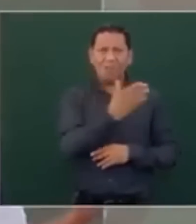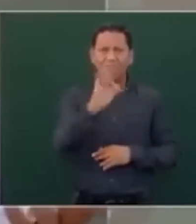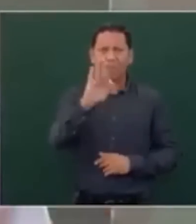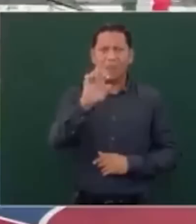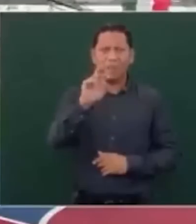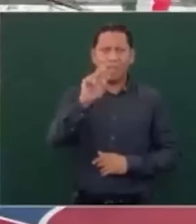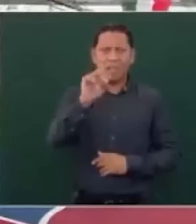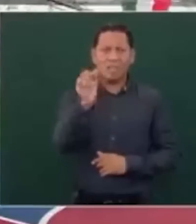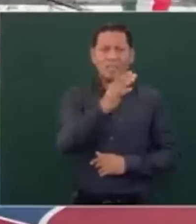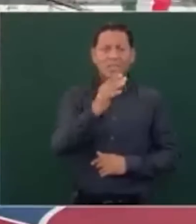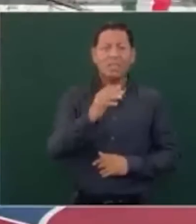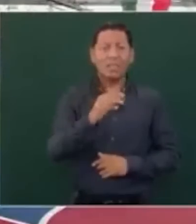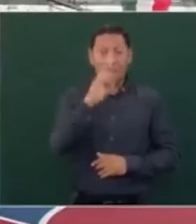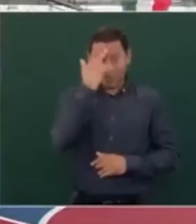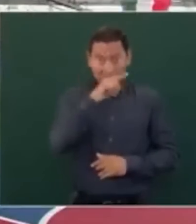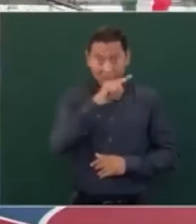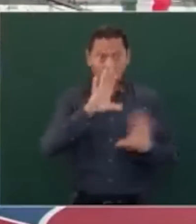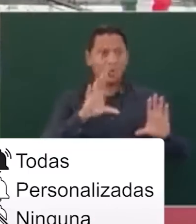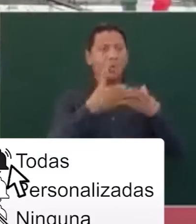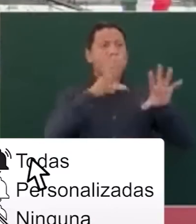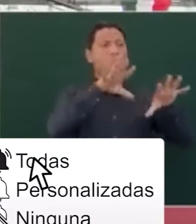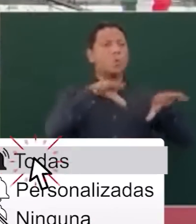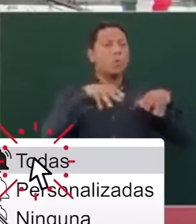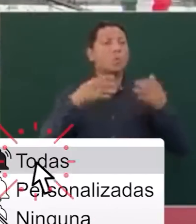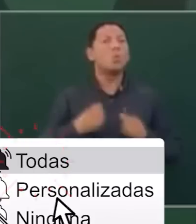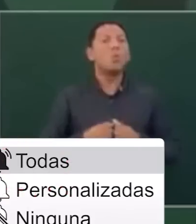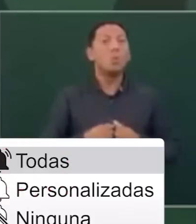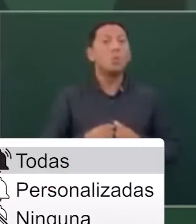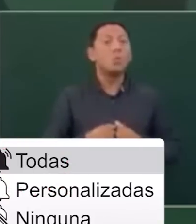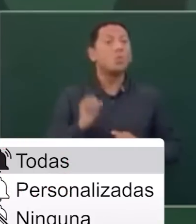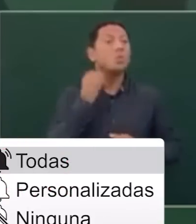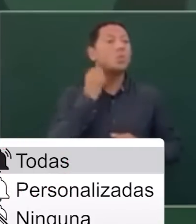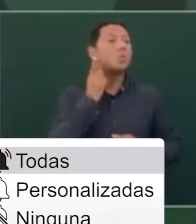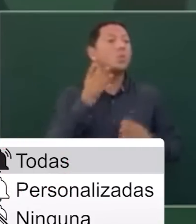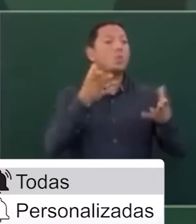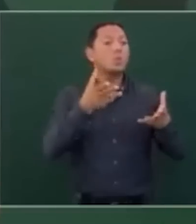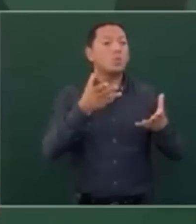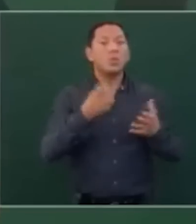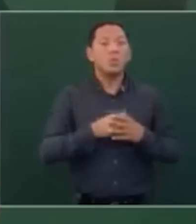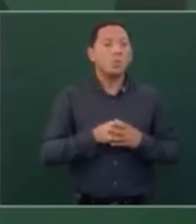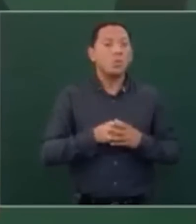pidió en el Congreso que se quemaran las boletas de la elección